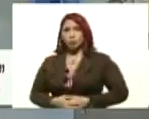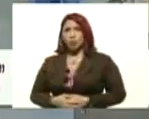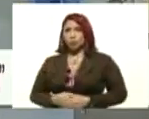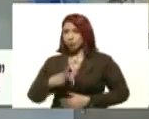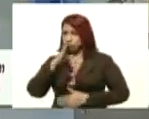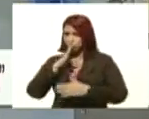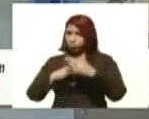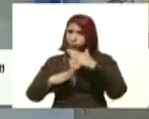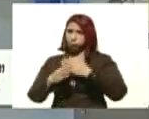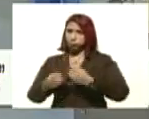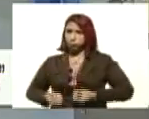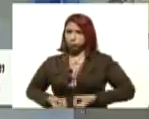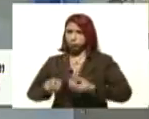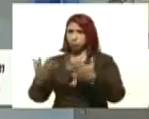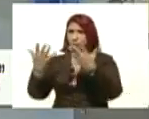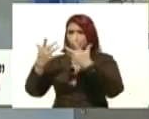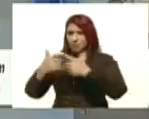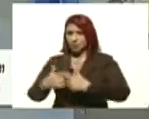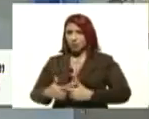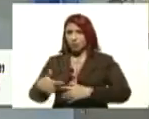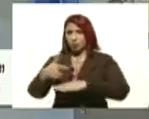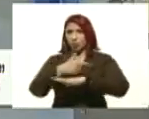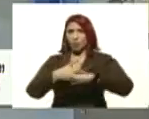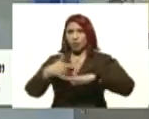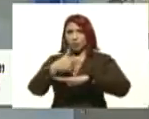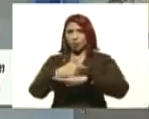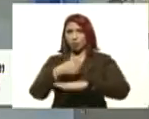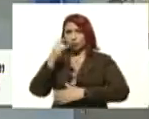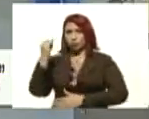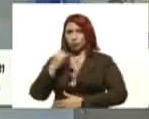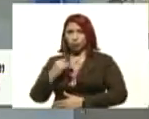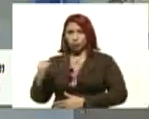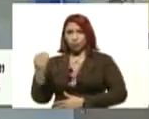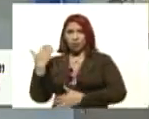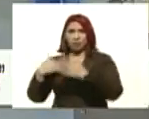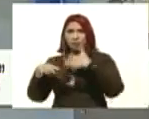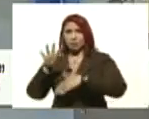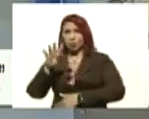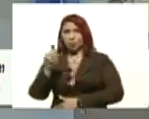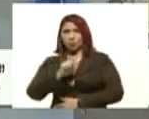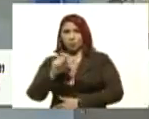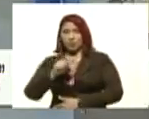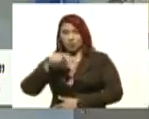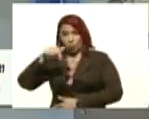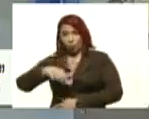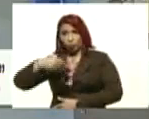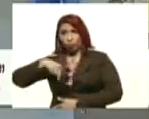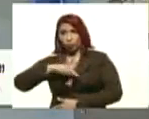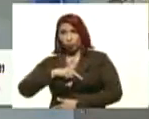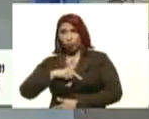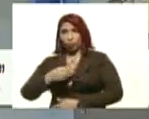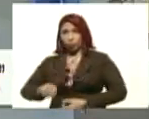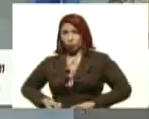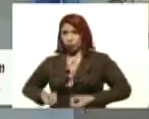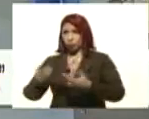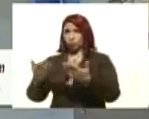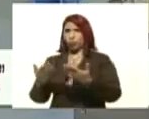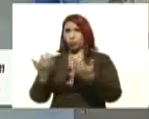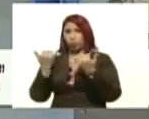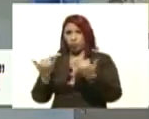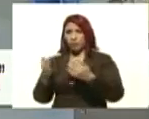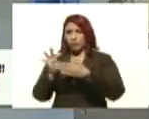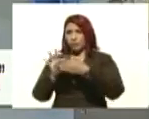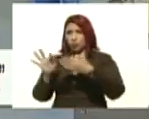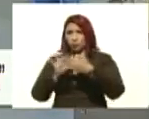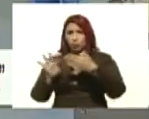le transfiere la administración a la gobernación del Zulia hace 4 meses y que hoy nosotros le regresamos en pleno